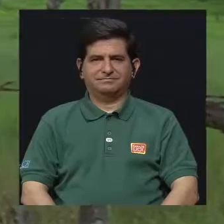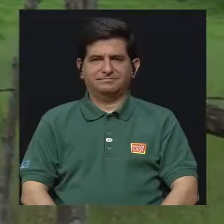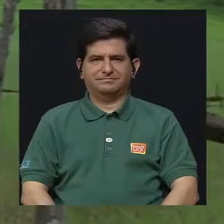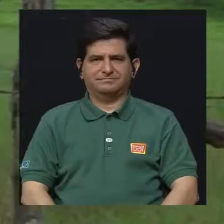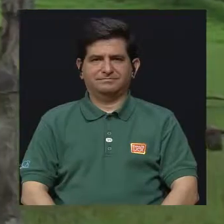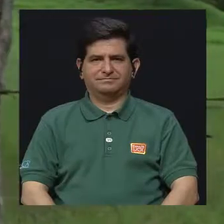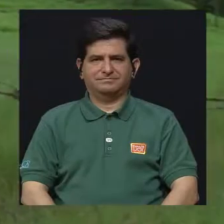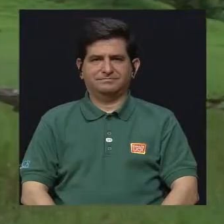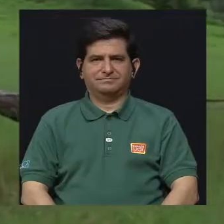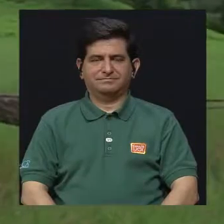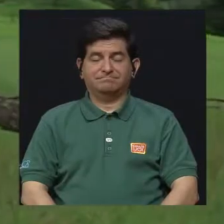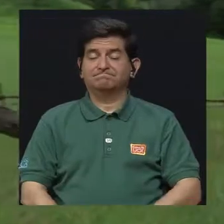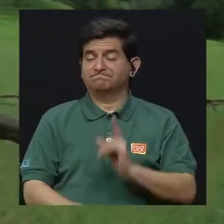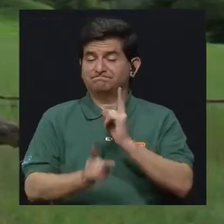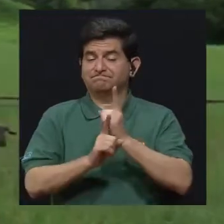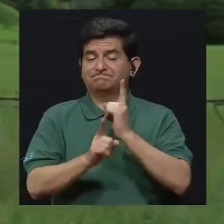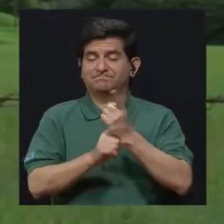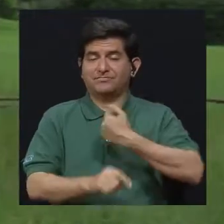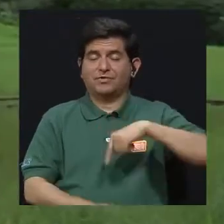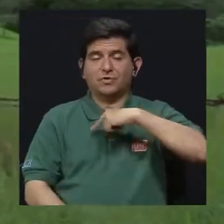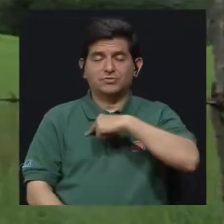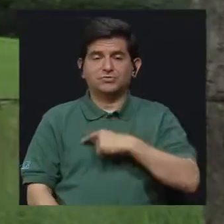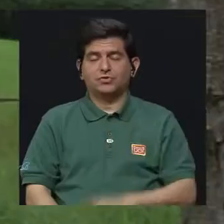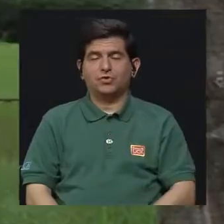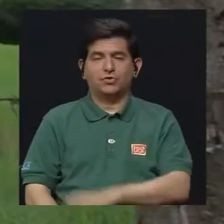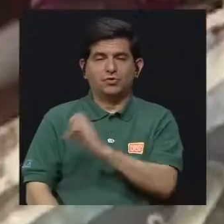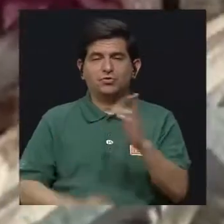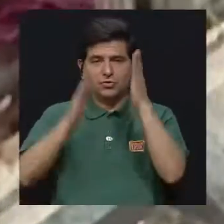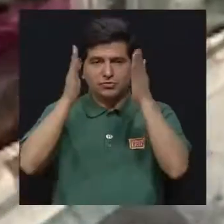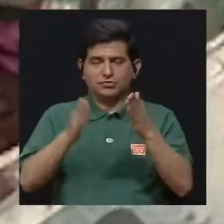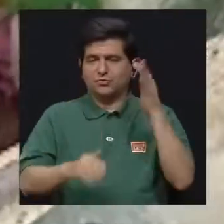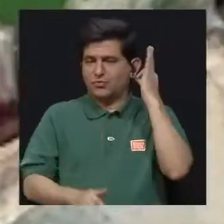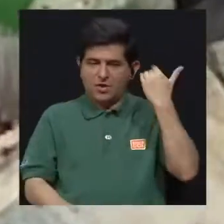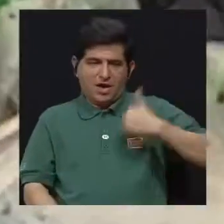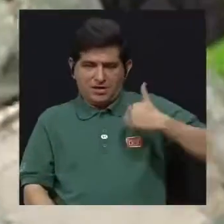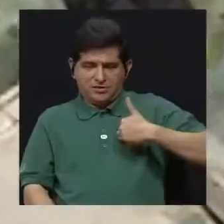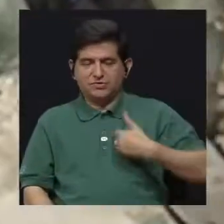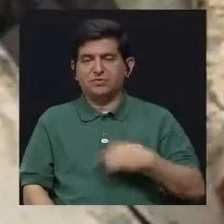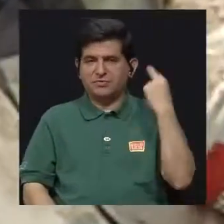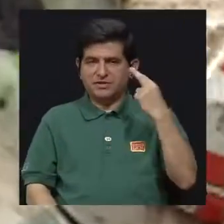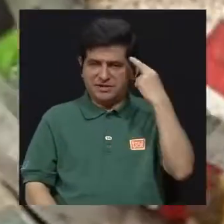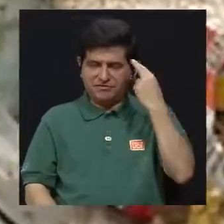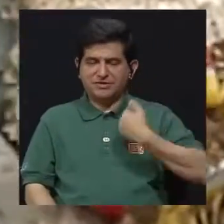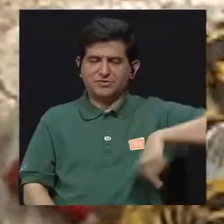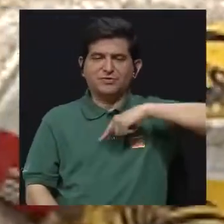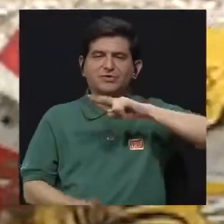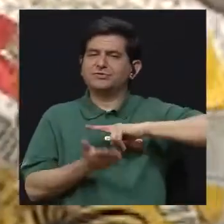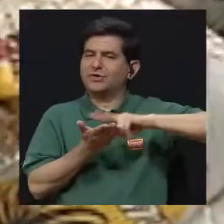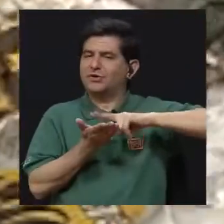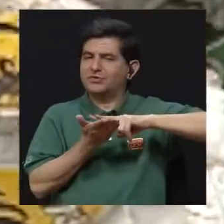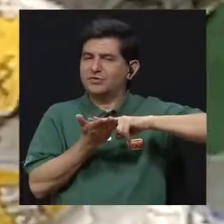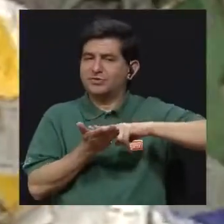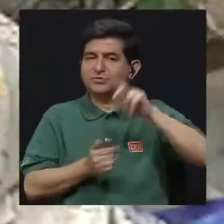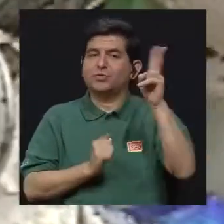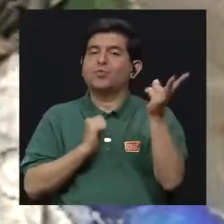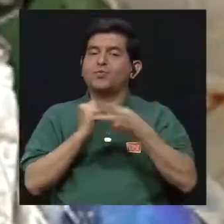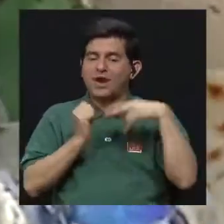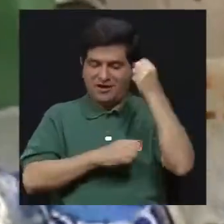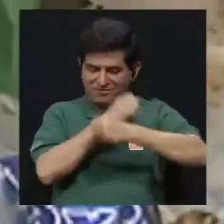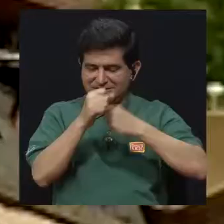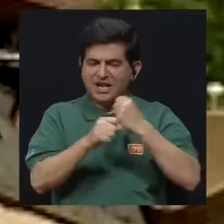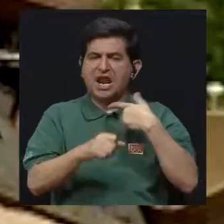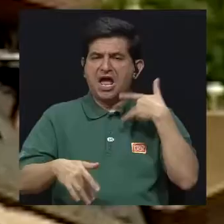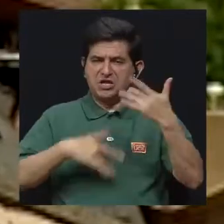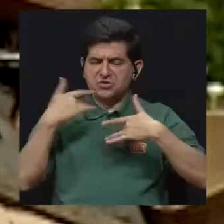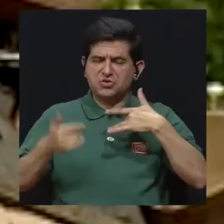que atrae. Así es, somos ticas, somos ticos y como tales somos verdes. Una vez al año